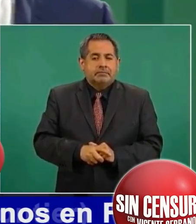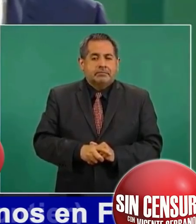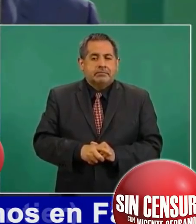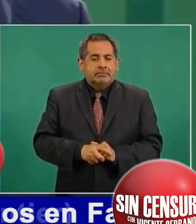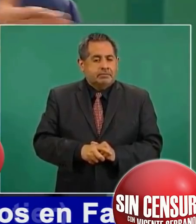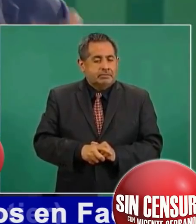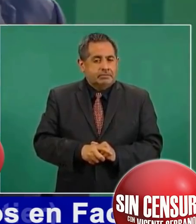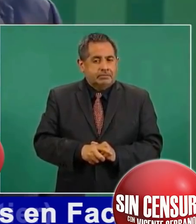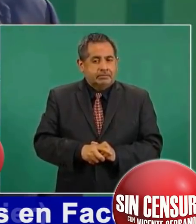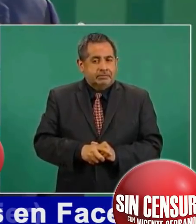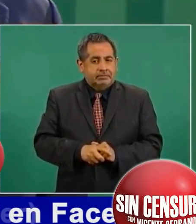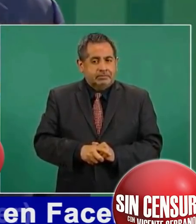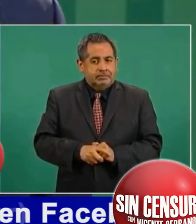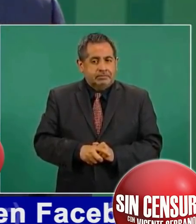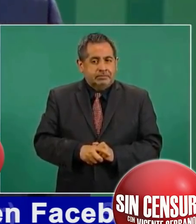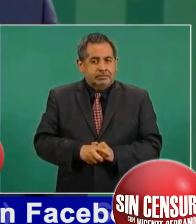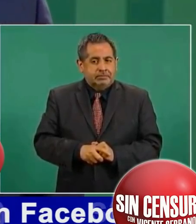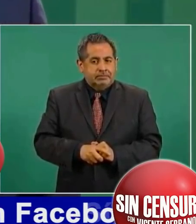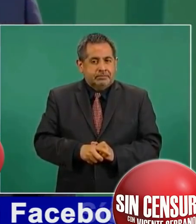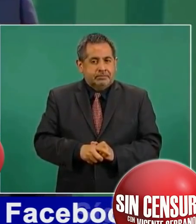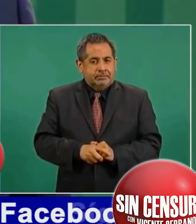Los mismos que